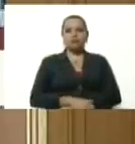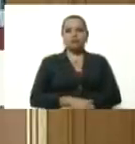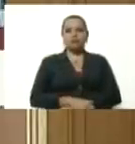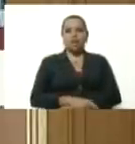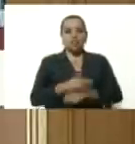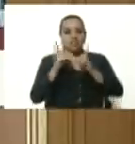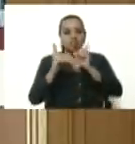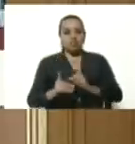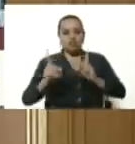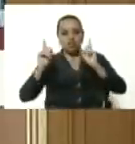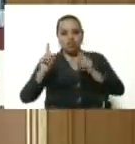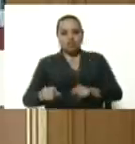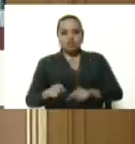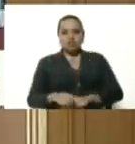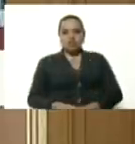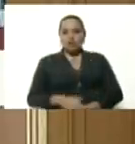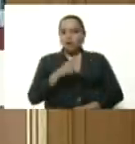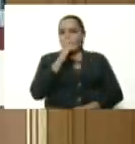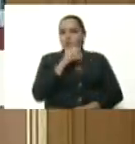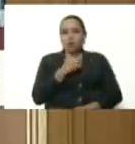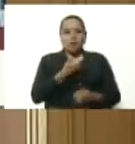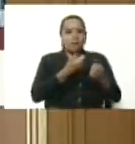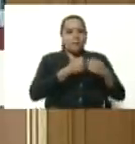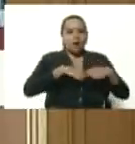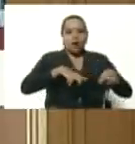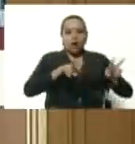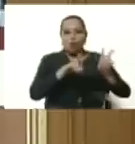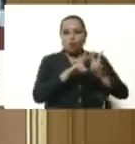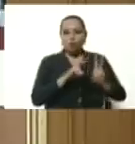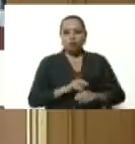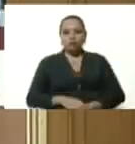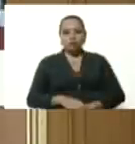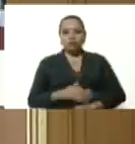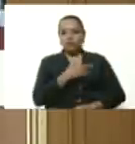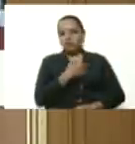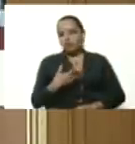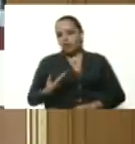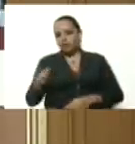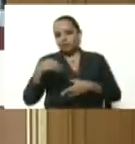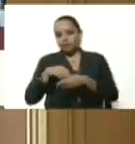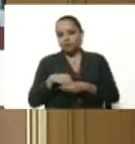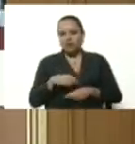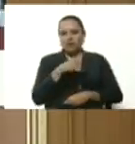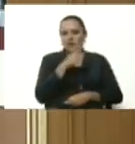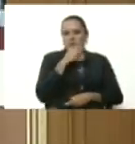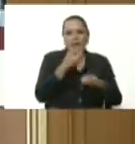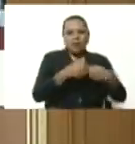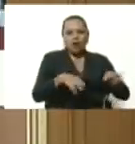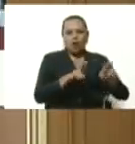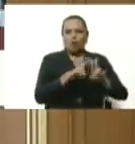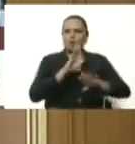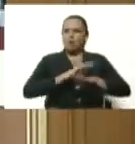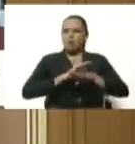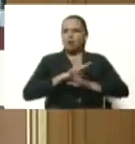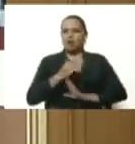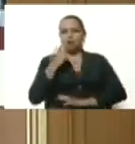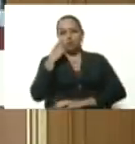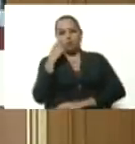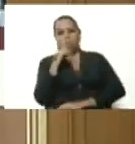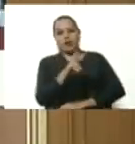decisiones además inmorales e injerencistas. Inmorales, porque cuando uno ve